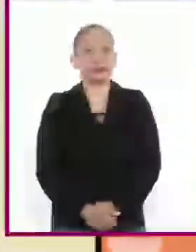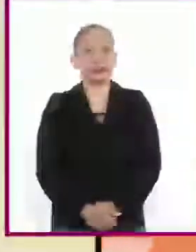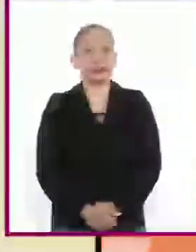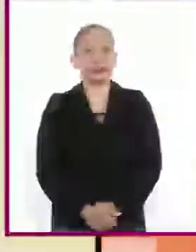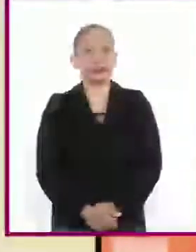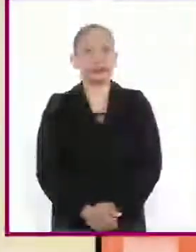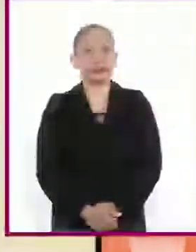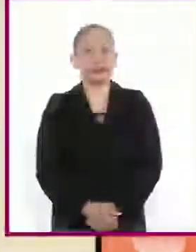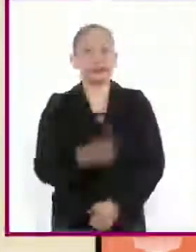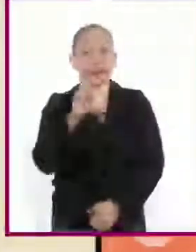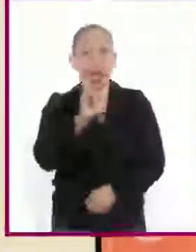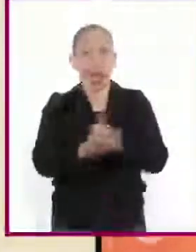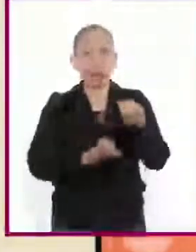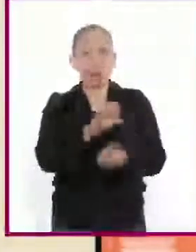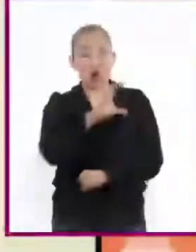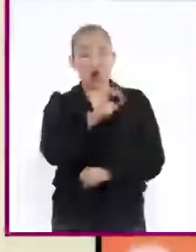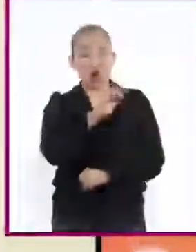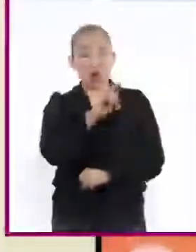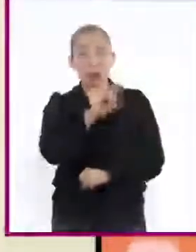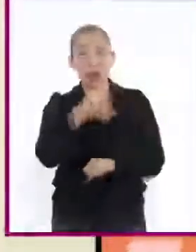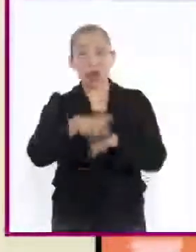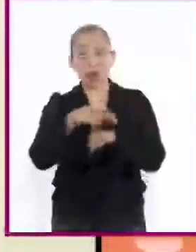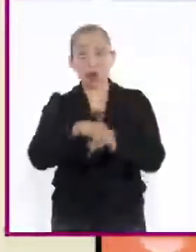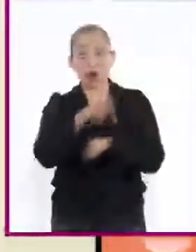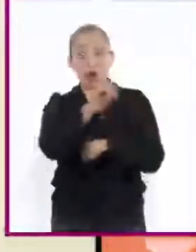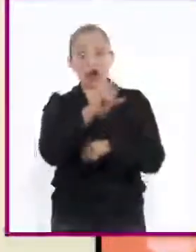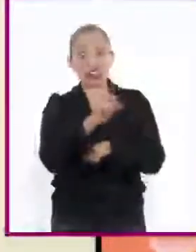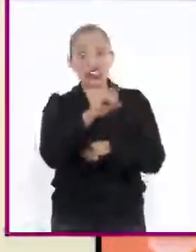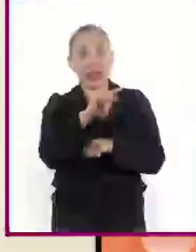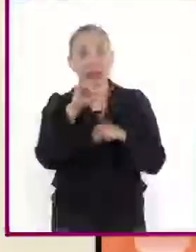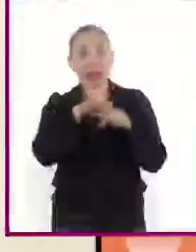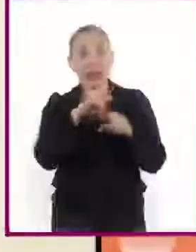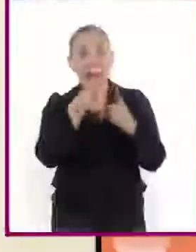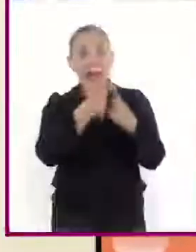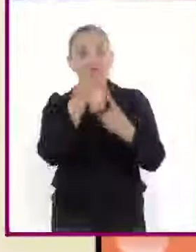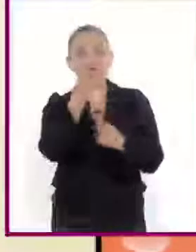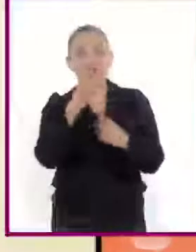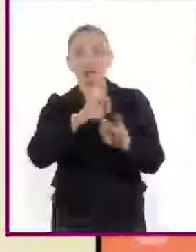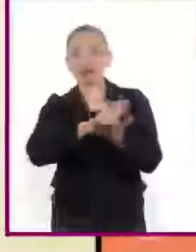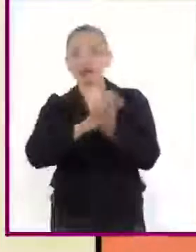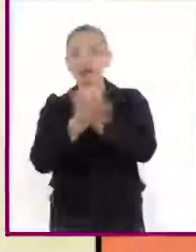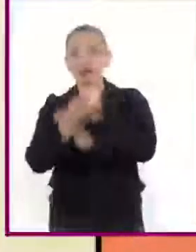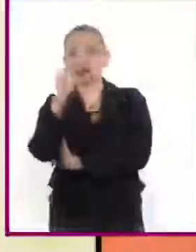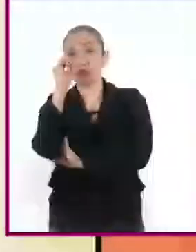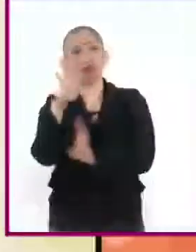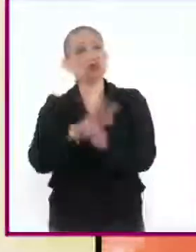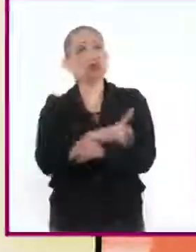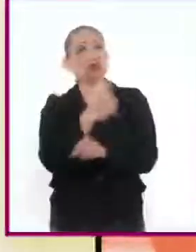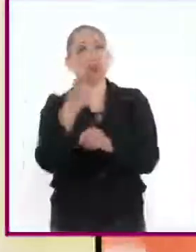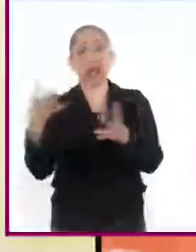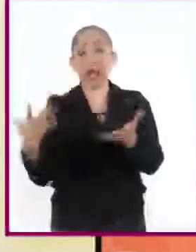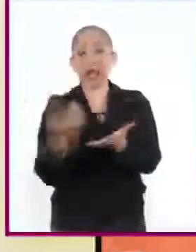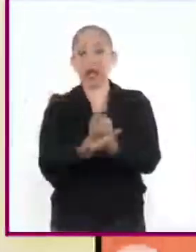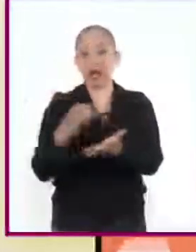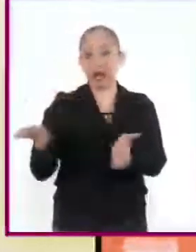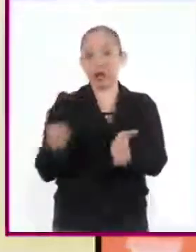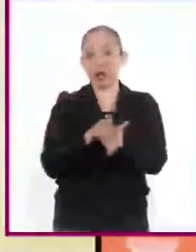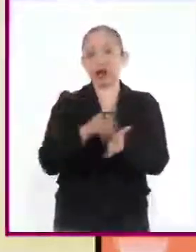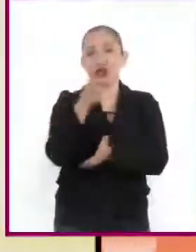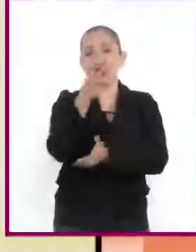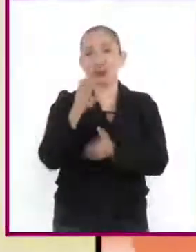Por su parte, el átomo de cobre cambió su número de oxidación de +2 a 0, debido a que ganó 2